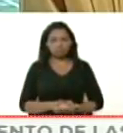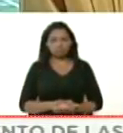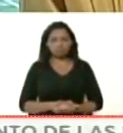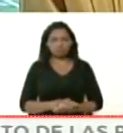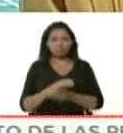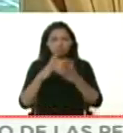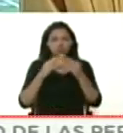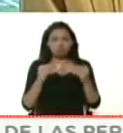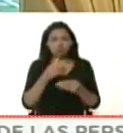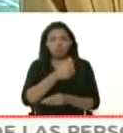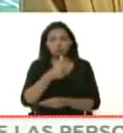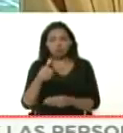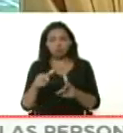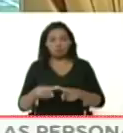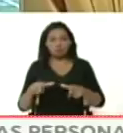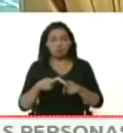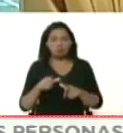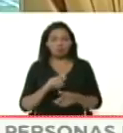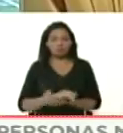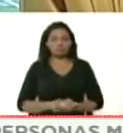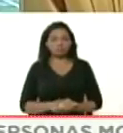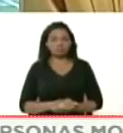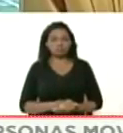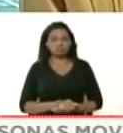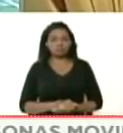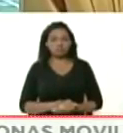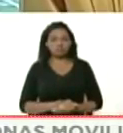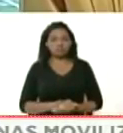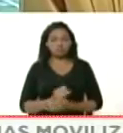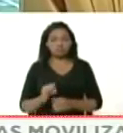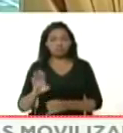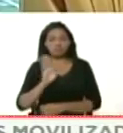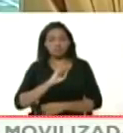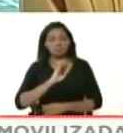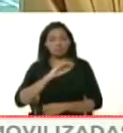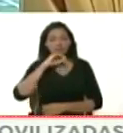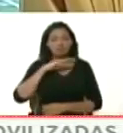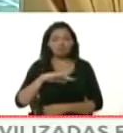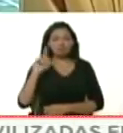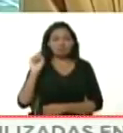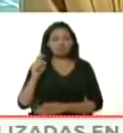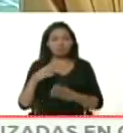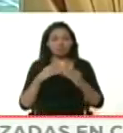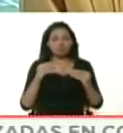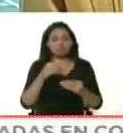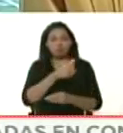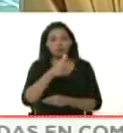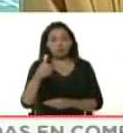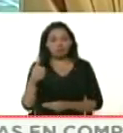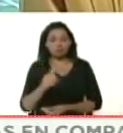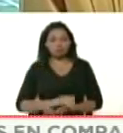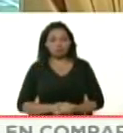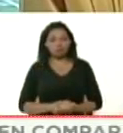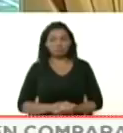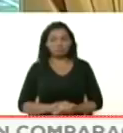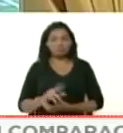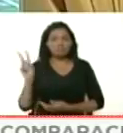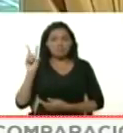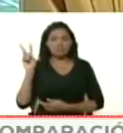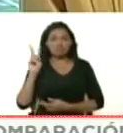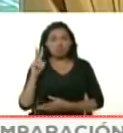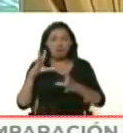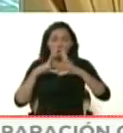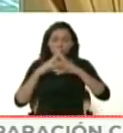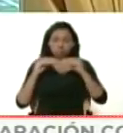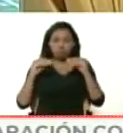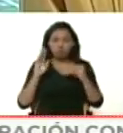Todos cabemos en esta historia. Esta historia nos necesita a todos y a todas. Venezuela es de todos. Venezuela